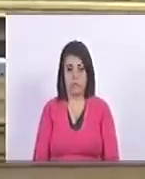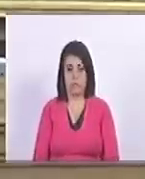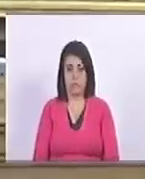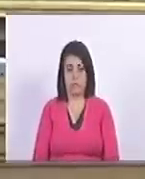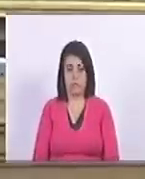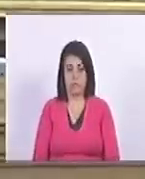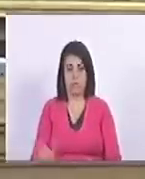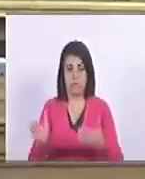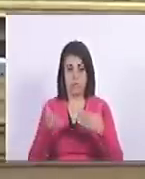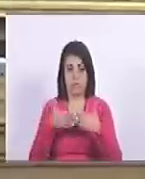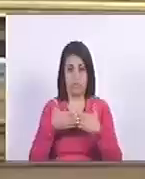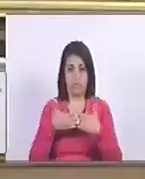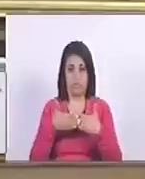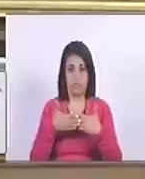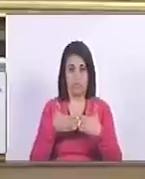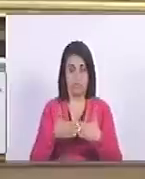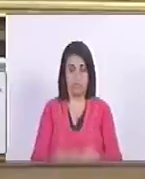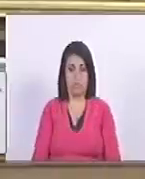Se va a cerrar.